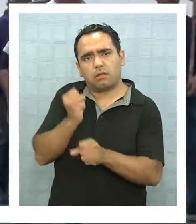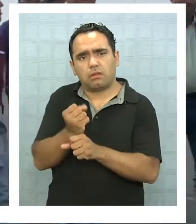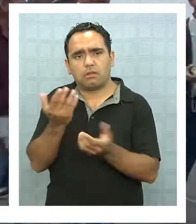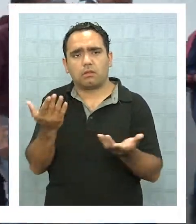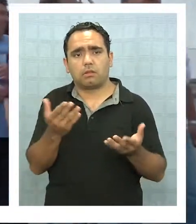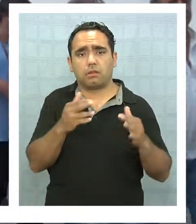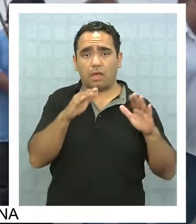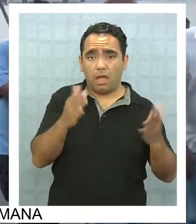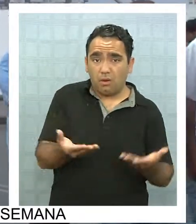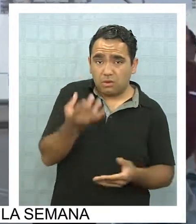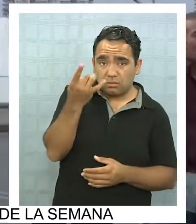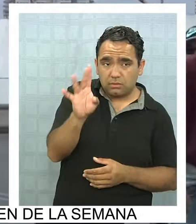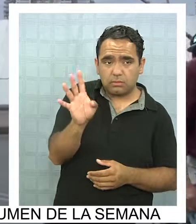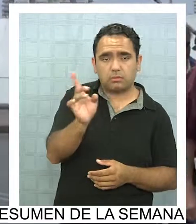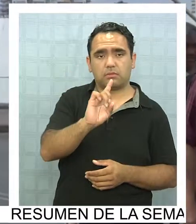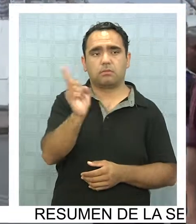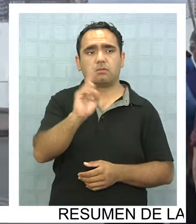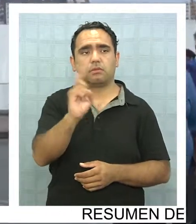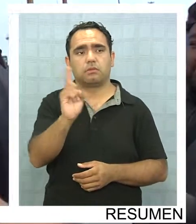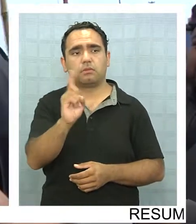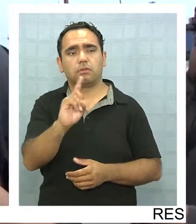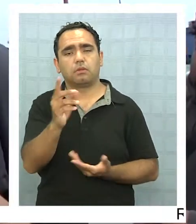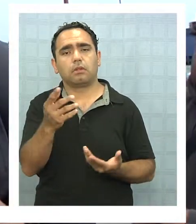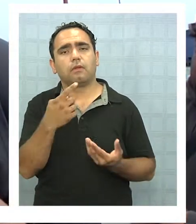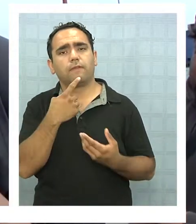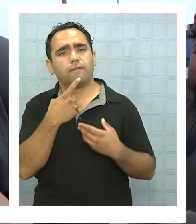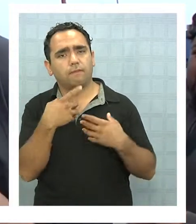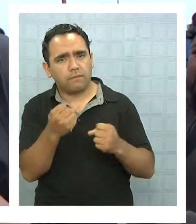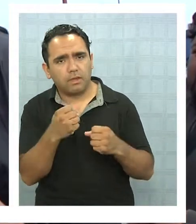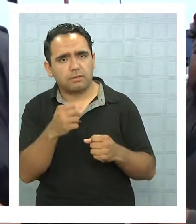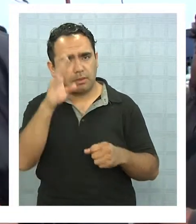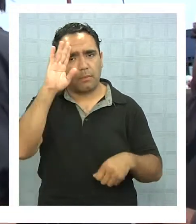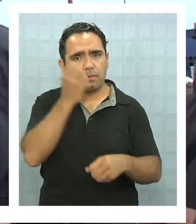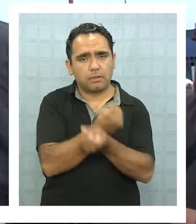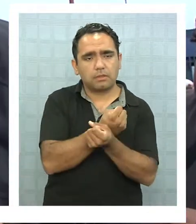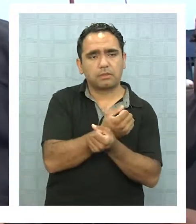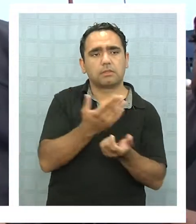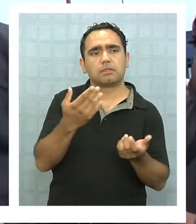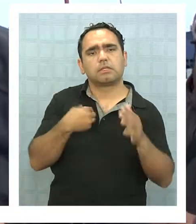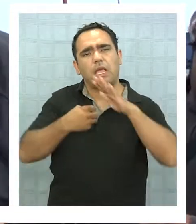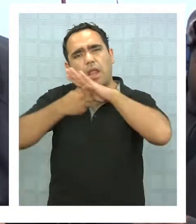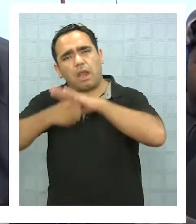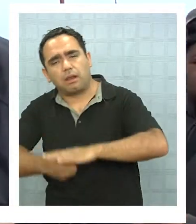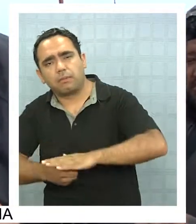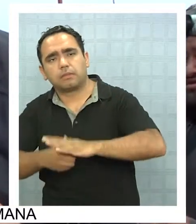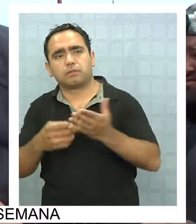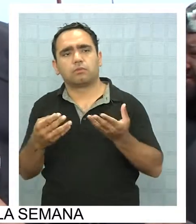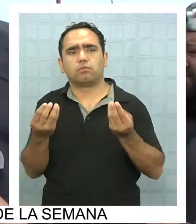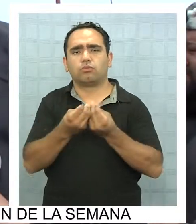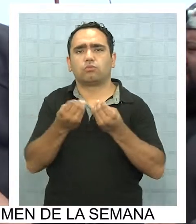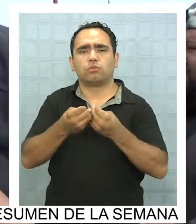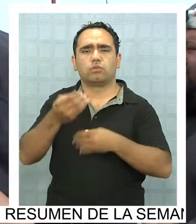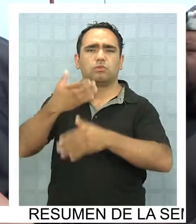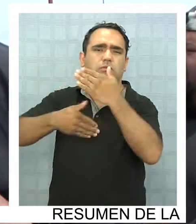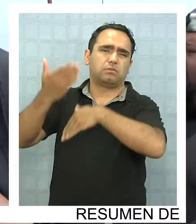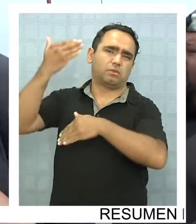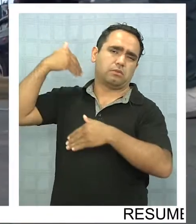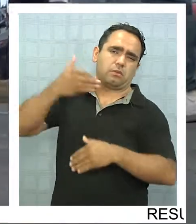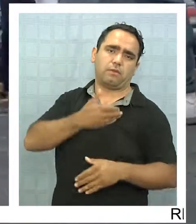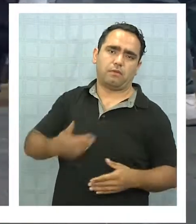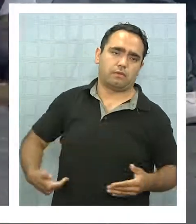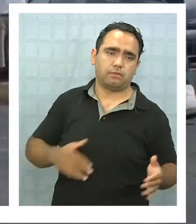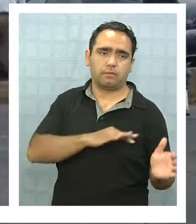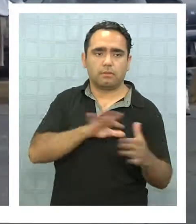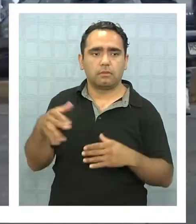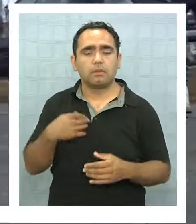eso no viene desde ahora. Sabemos que la fuerza policial y la represión viene desde muchos gobiernos atrás.